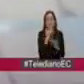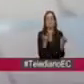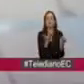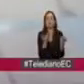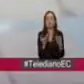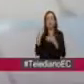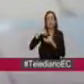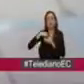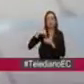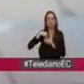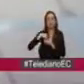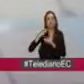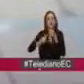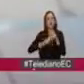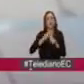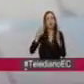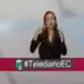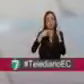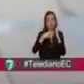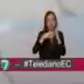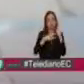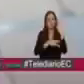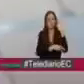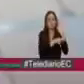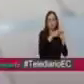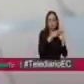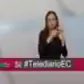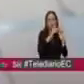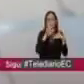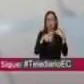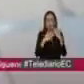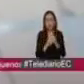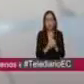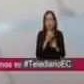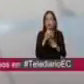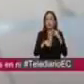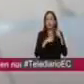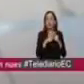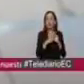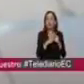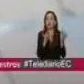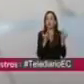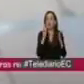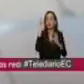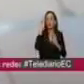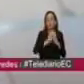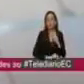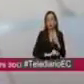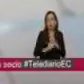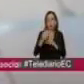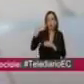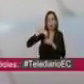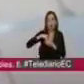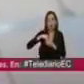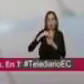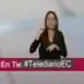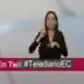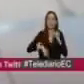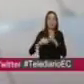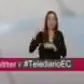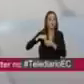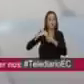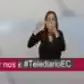recaudar como país es un tema fundamental entonces al haber menor recaudación en el país evidentemente tenemos menos recursos para su